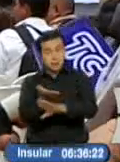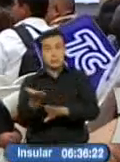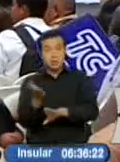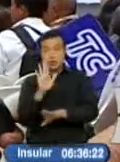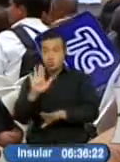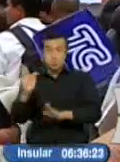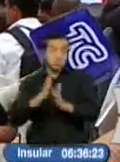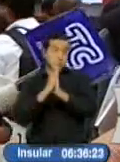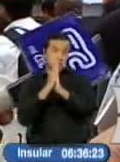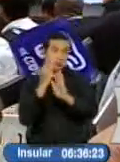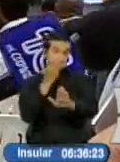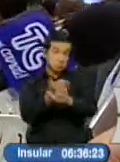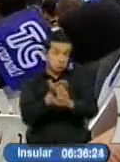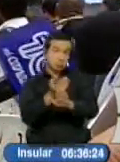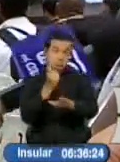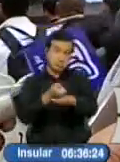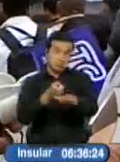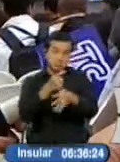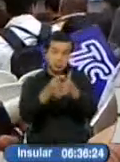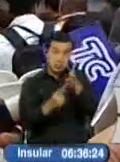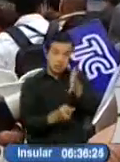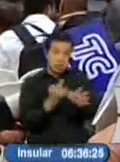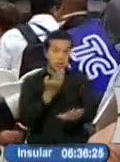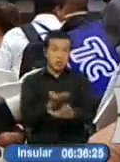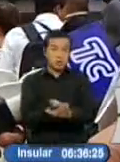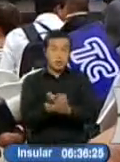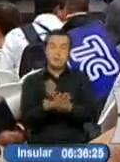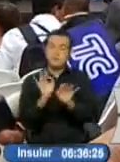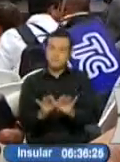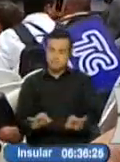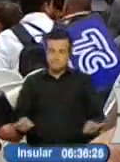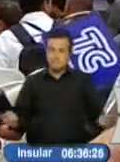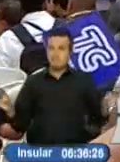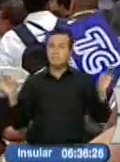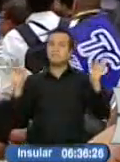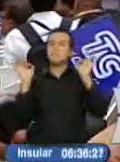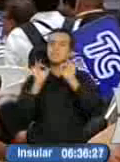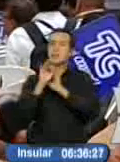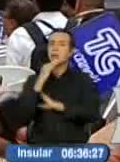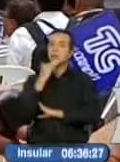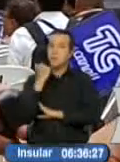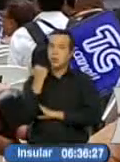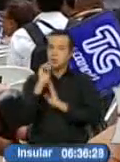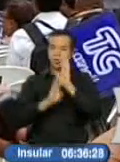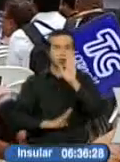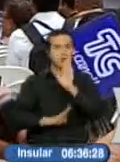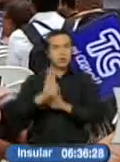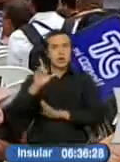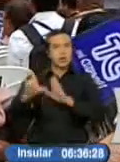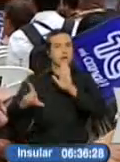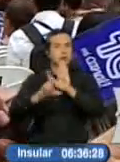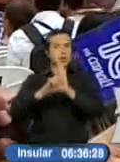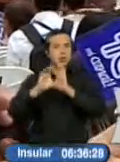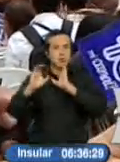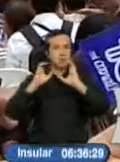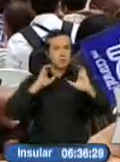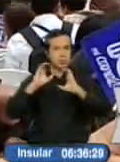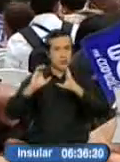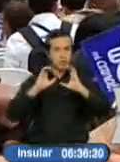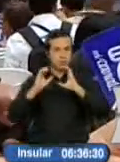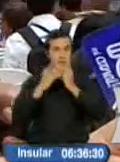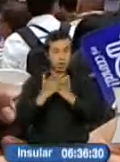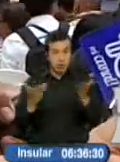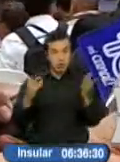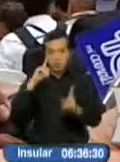sus pedidos puntuales para eventualmente mejorar o potenciar la Ley Orgánica de Comunicación. Ese